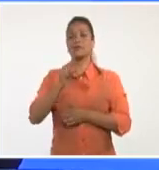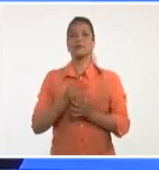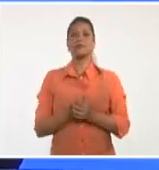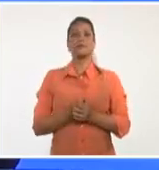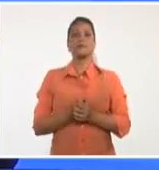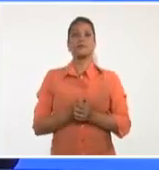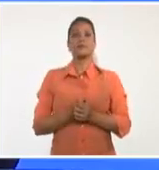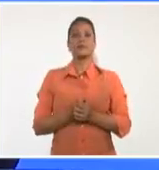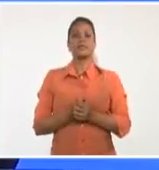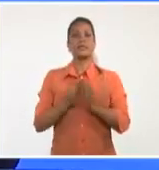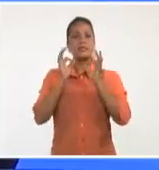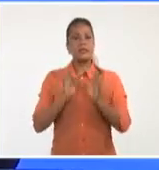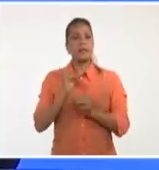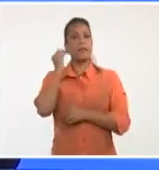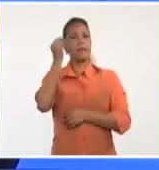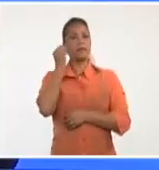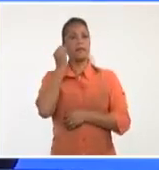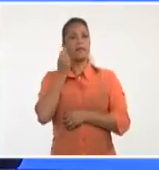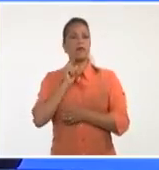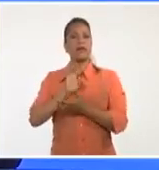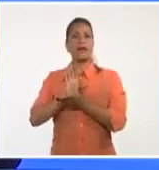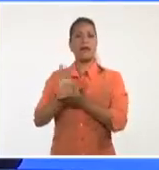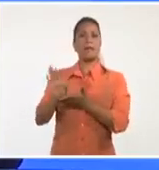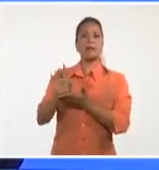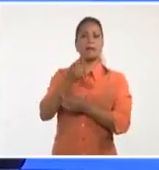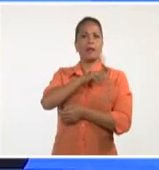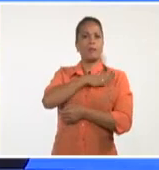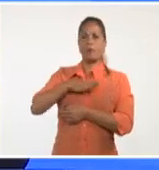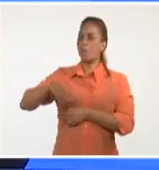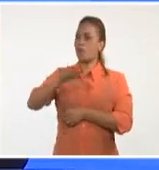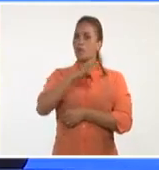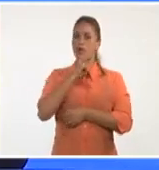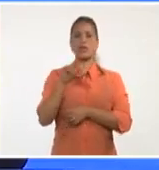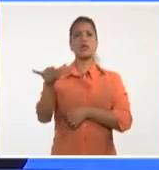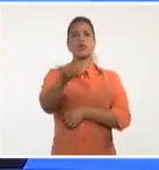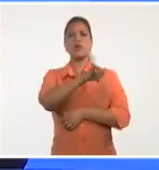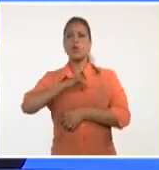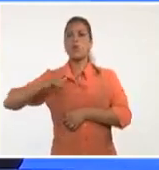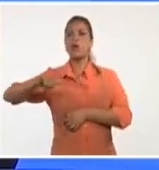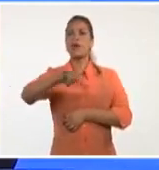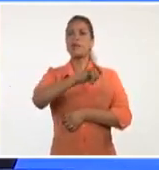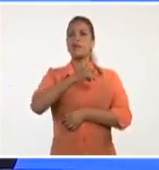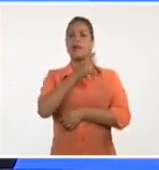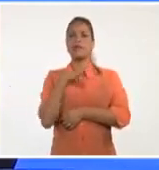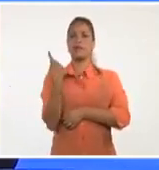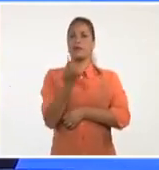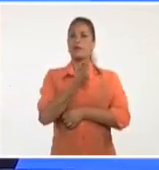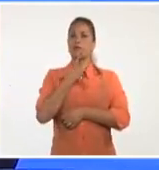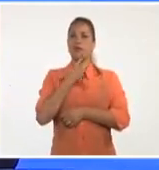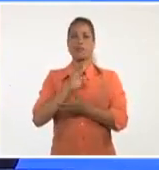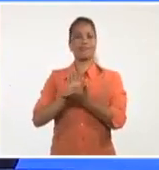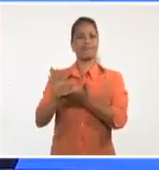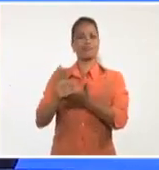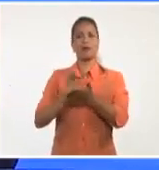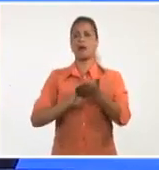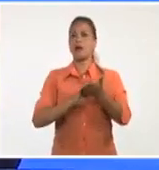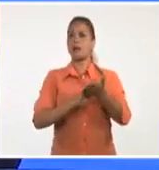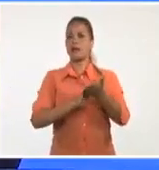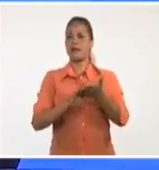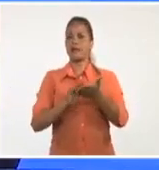de no dejar a nadie desamparado y la igualdad de todas las personas sin discriminación de ninguna índole, entre